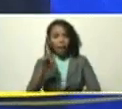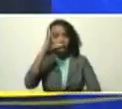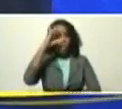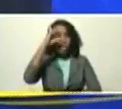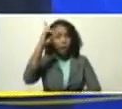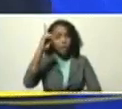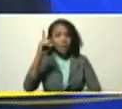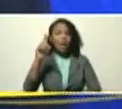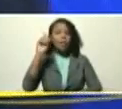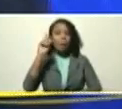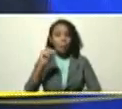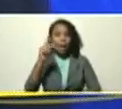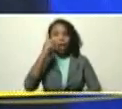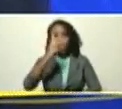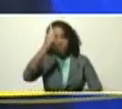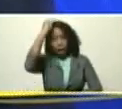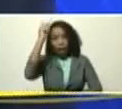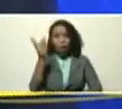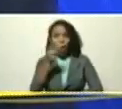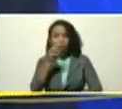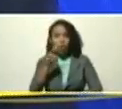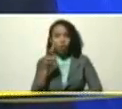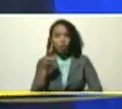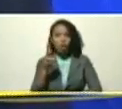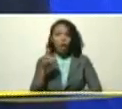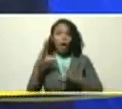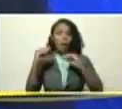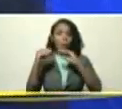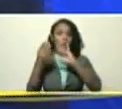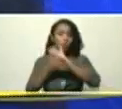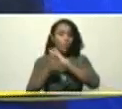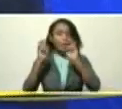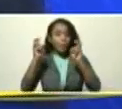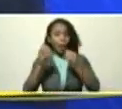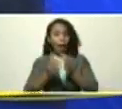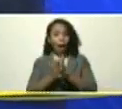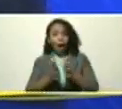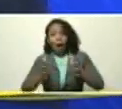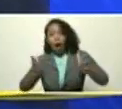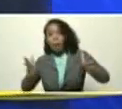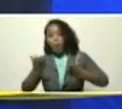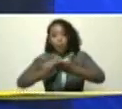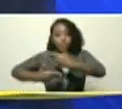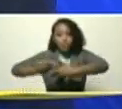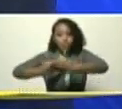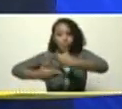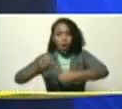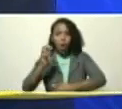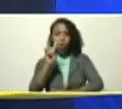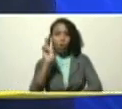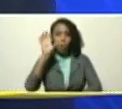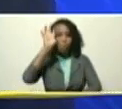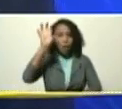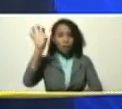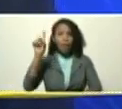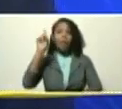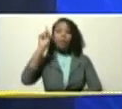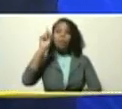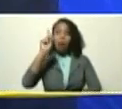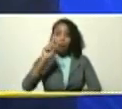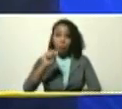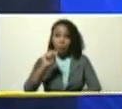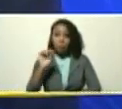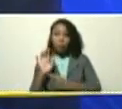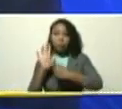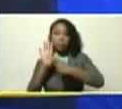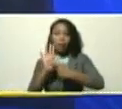Lazami y abordamos los asuntos sobre una amplia gama de relaciones entre nuestros países y también